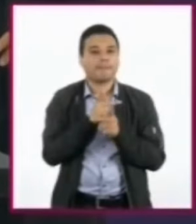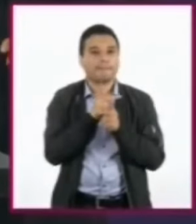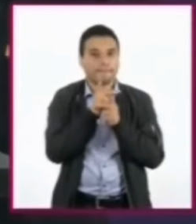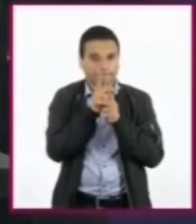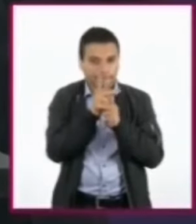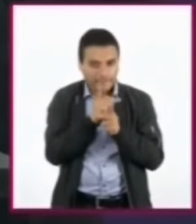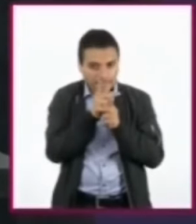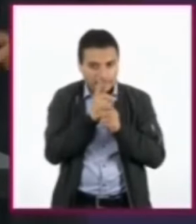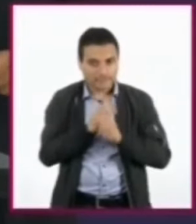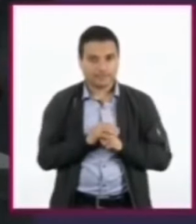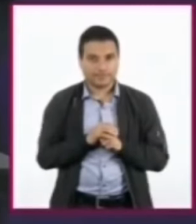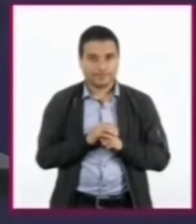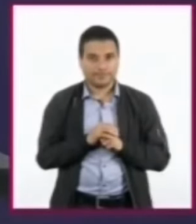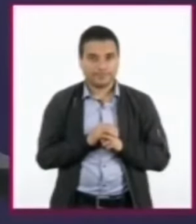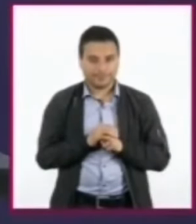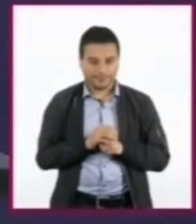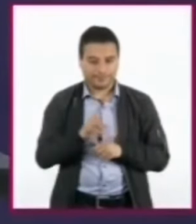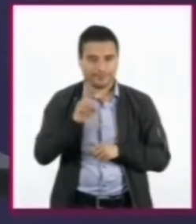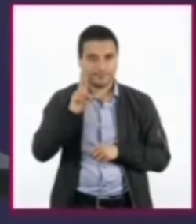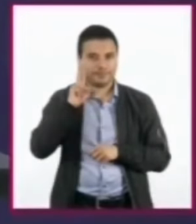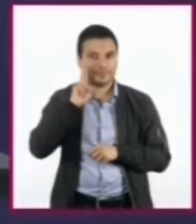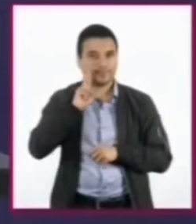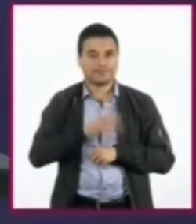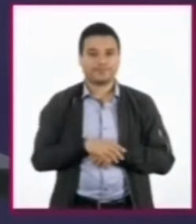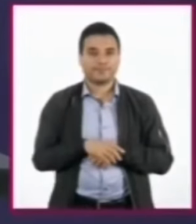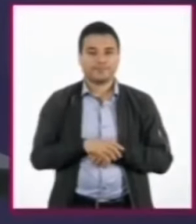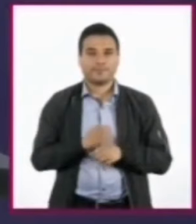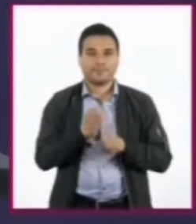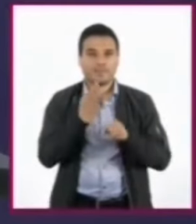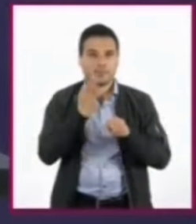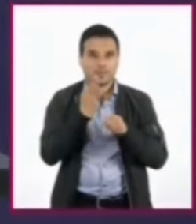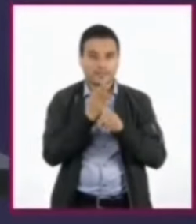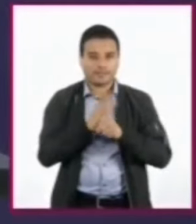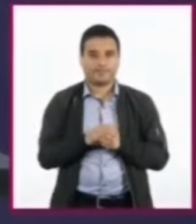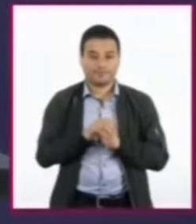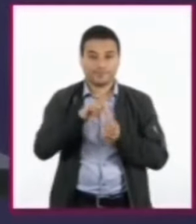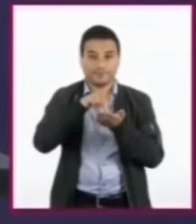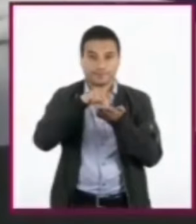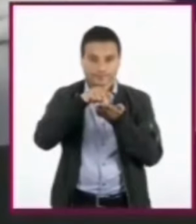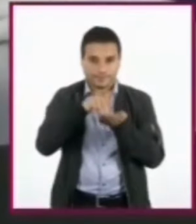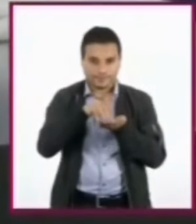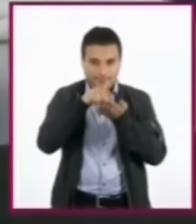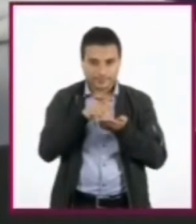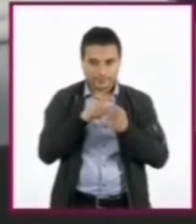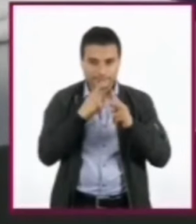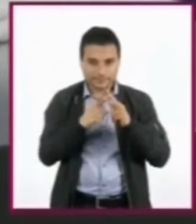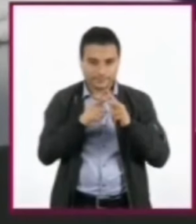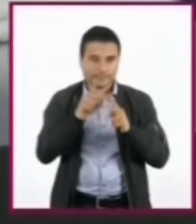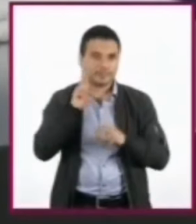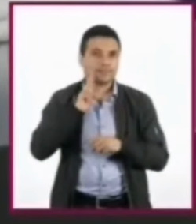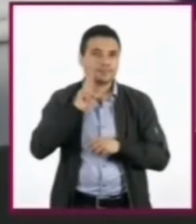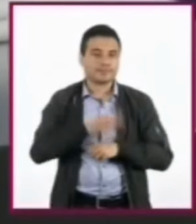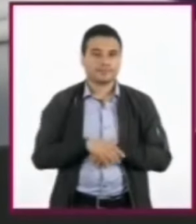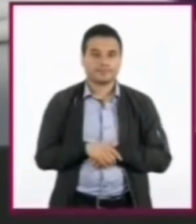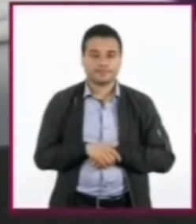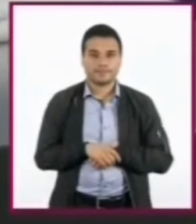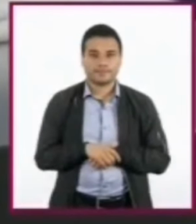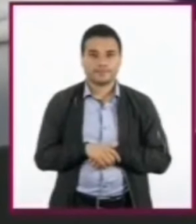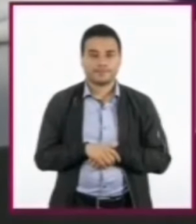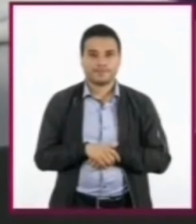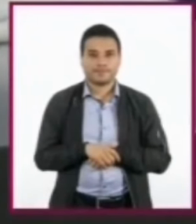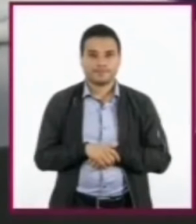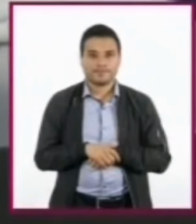paciencia. Adelante, maestra. Bueno, vamos a proceder a pesar nuevamente nuestro matraz y el globo